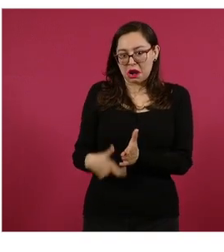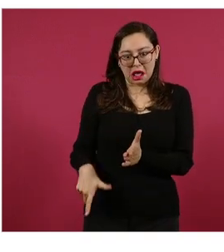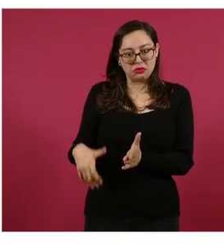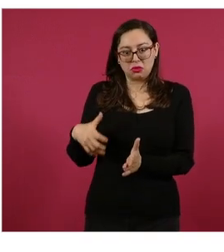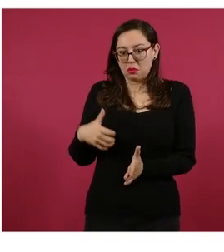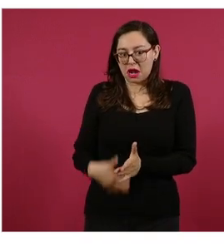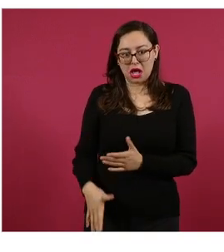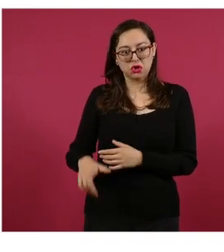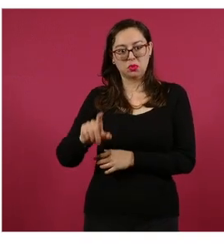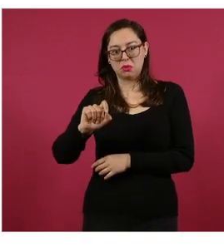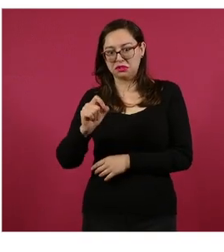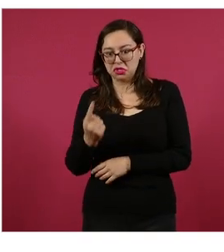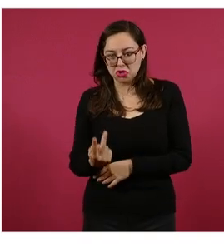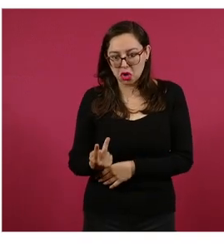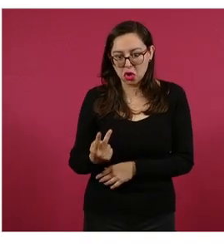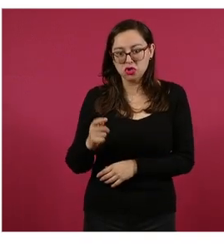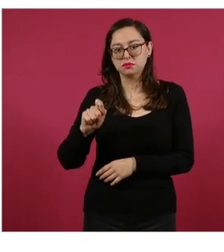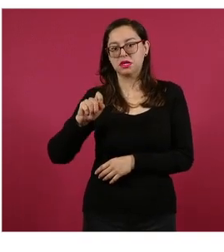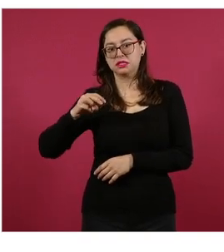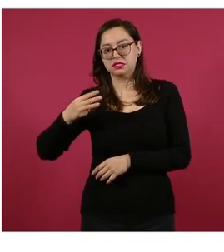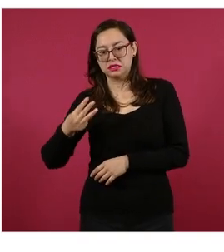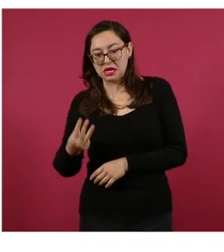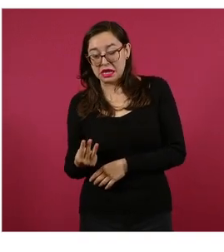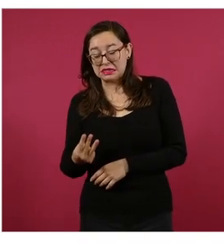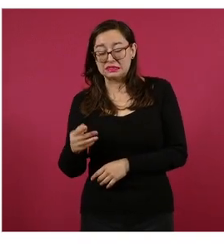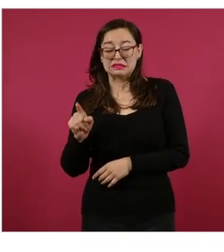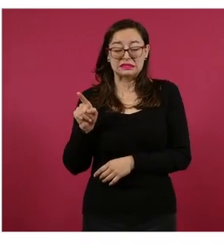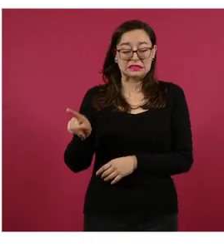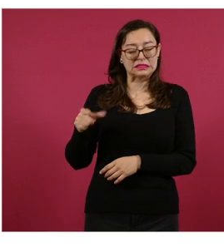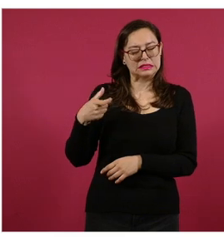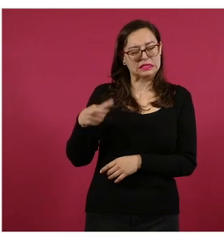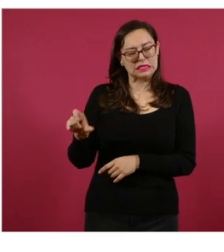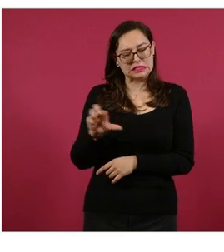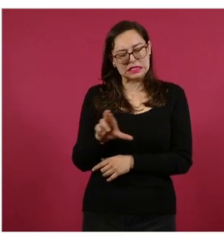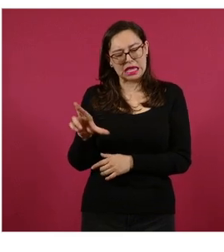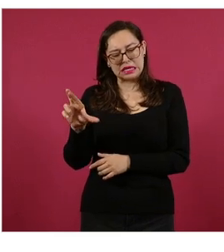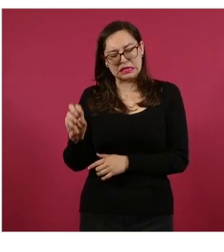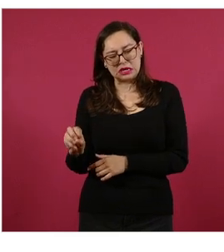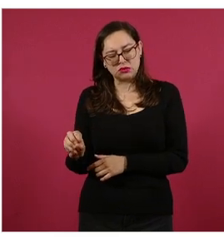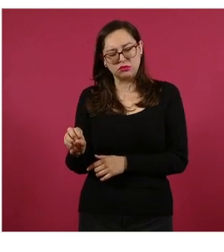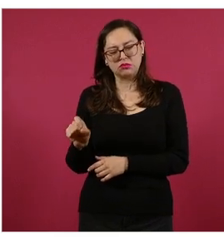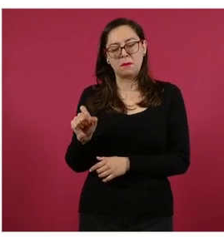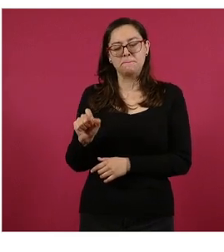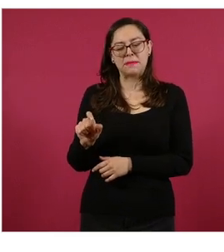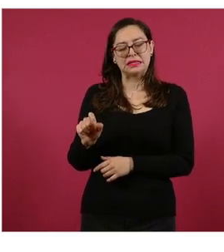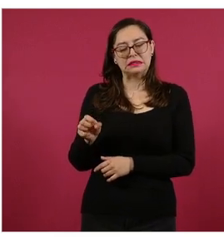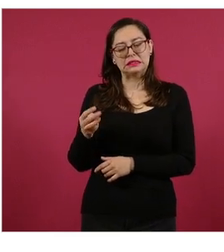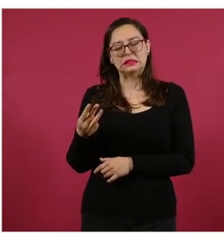ver algunos detalles ahí en el estado de Quintana Roo, en Otompe Blanco a